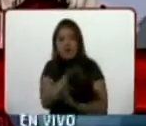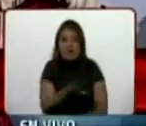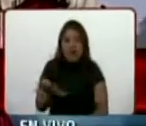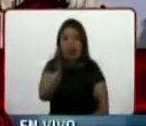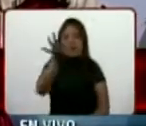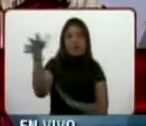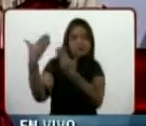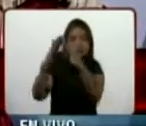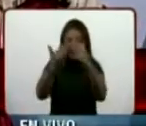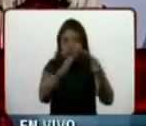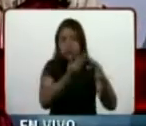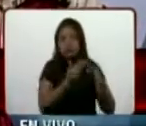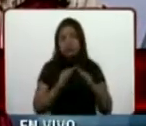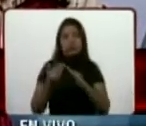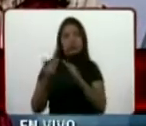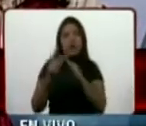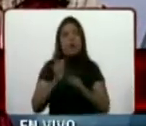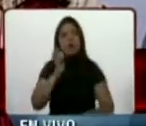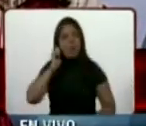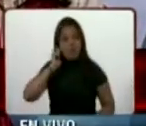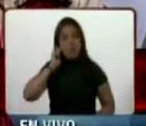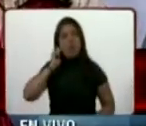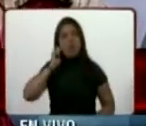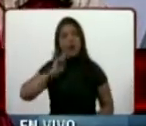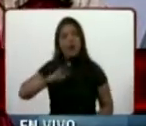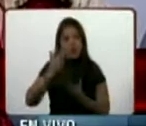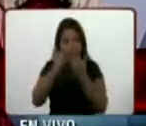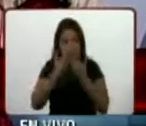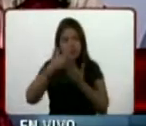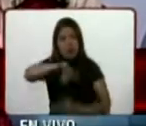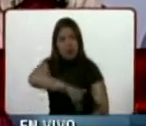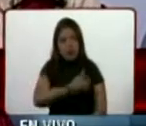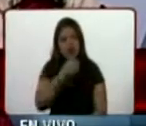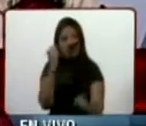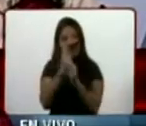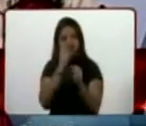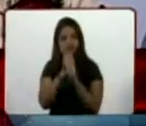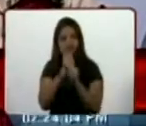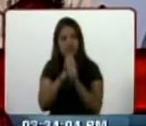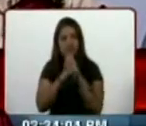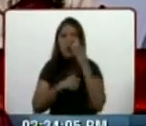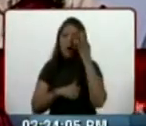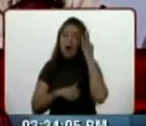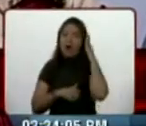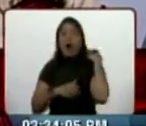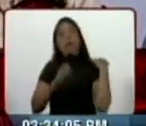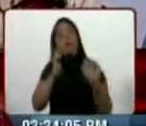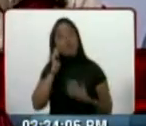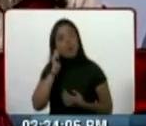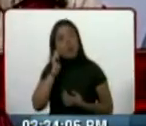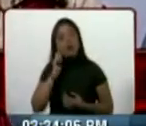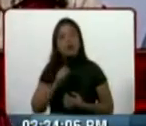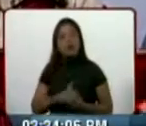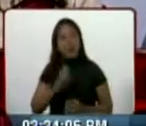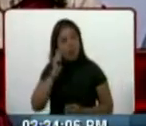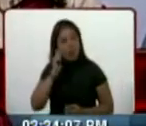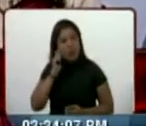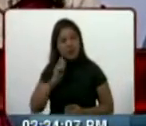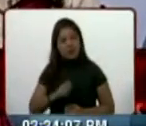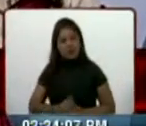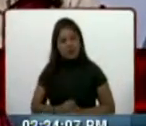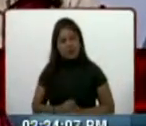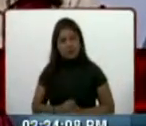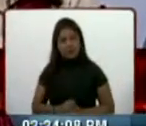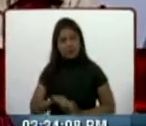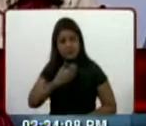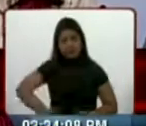comunidades, a la mujer universitaria, a la mujer trabajadora, a la mujer que nuestro